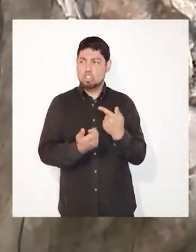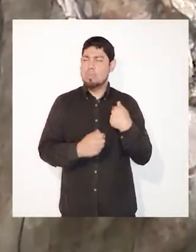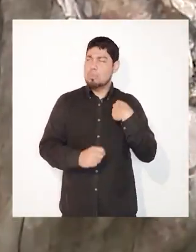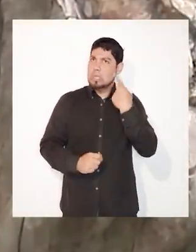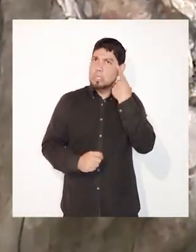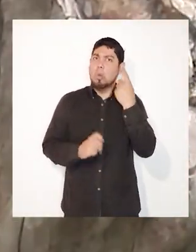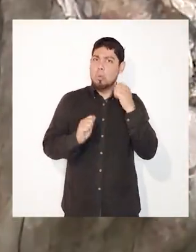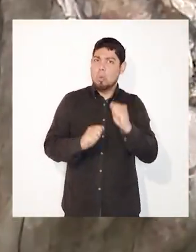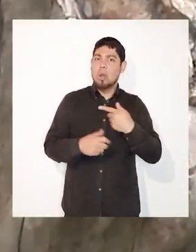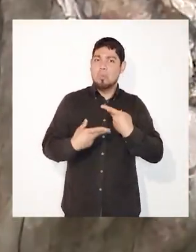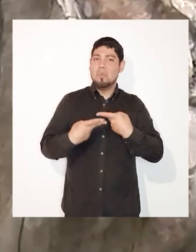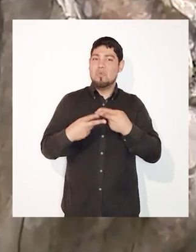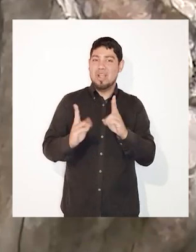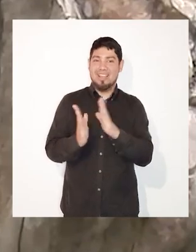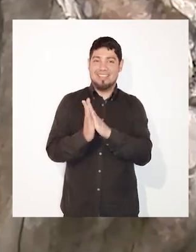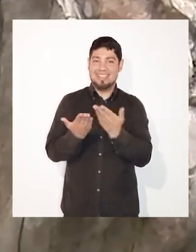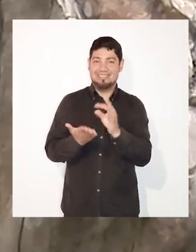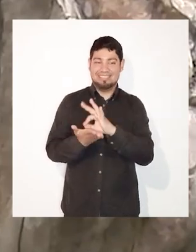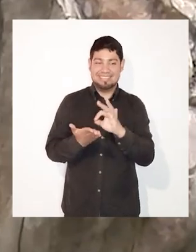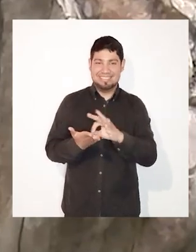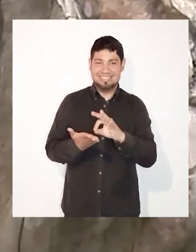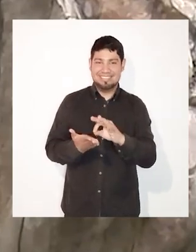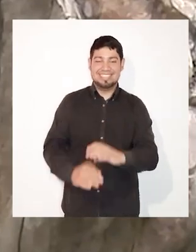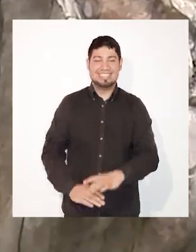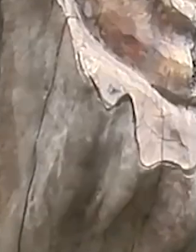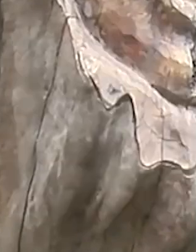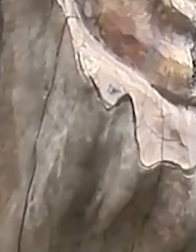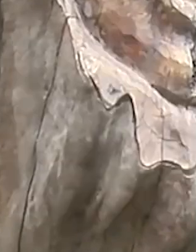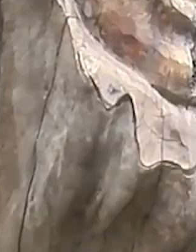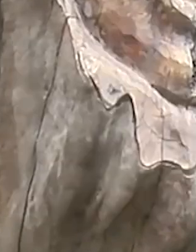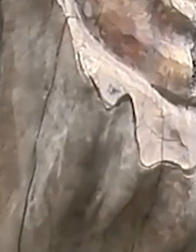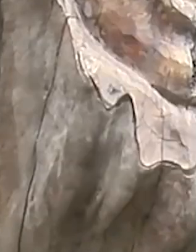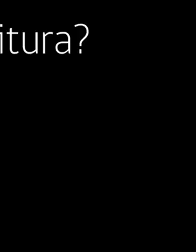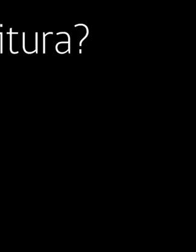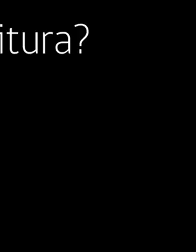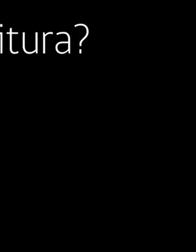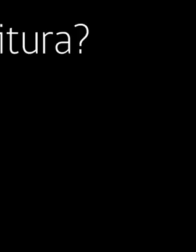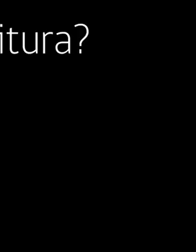cercana que efectivamente uno podía llegar a publicar un libro.